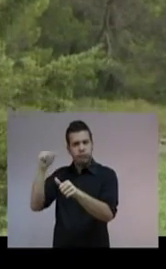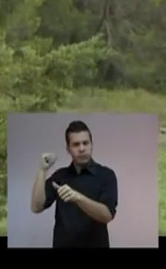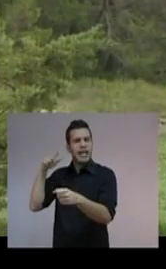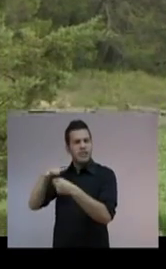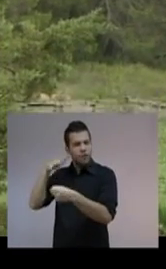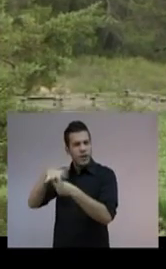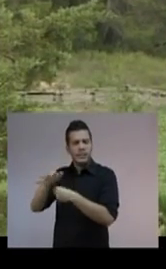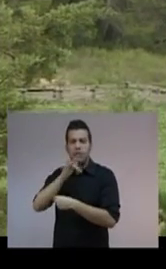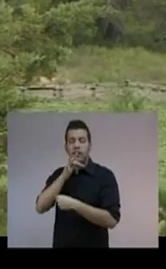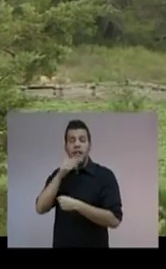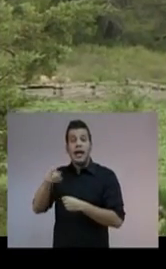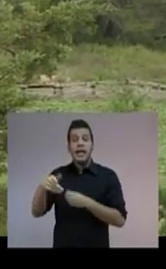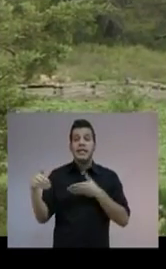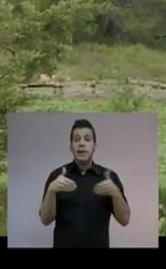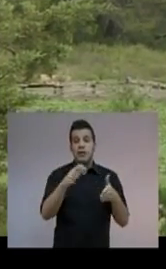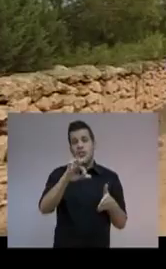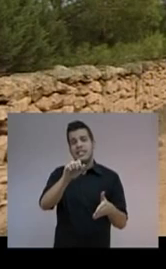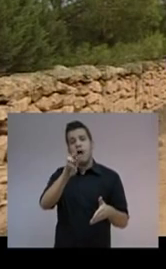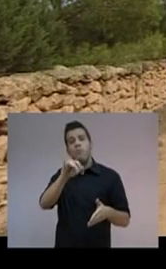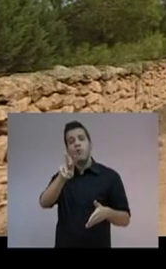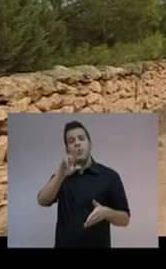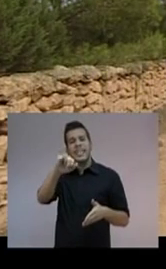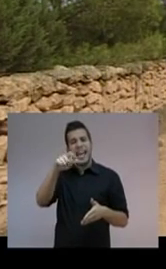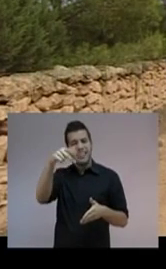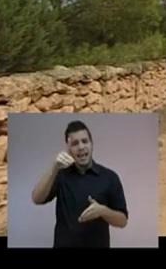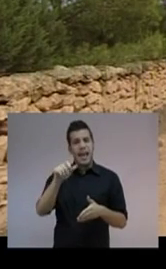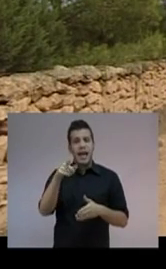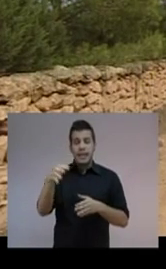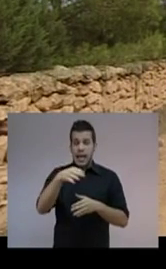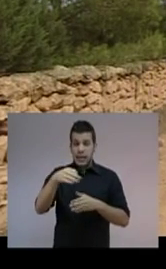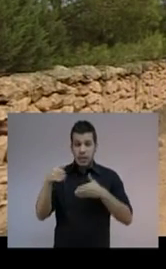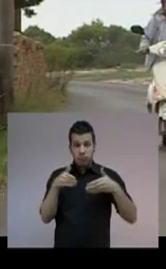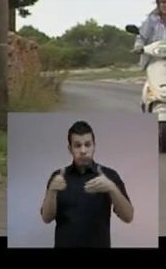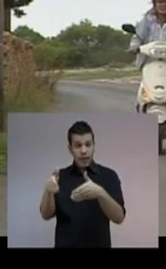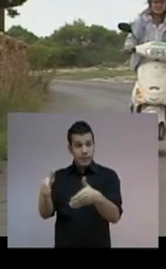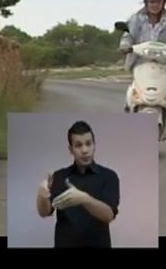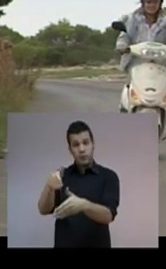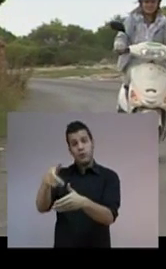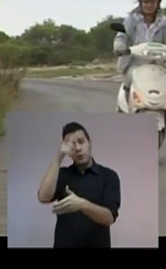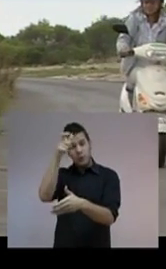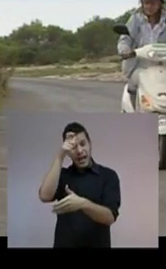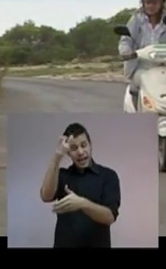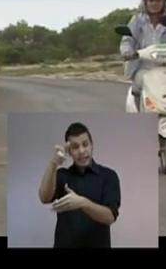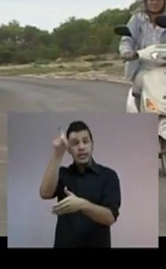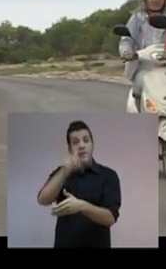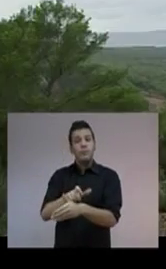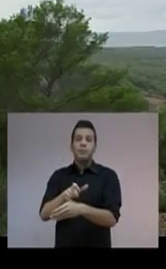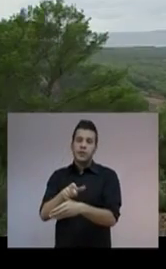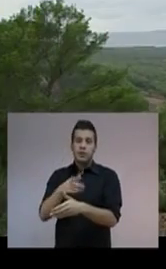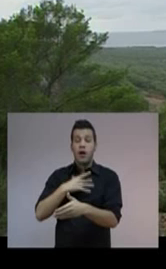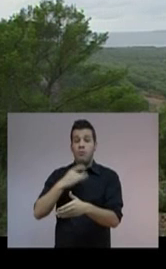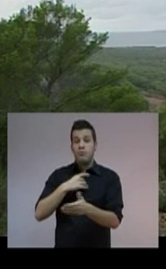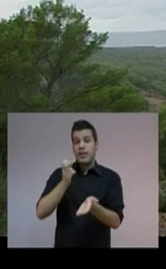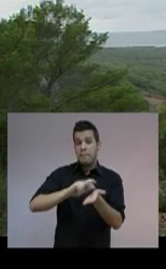como el de Sapullada, atraviesan la isla aprovechando los antiguos caminos rurales y ofrecen al viajero que la recorre a pie o en